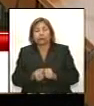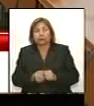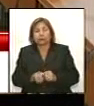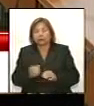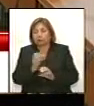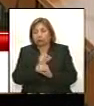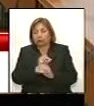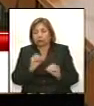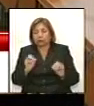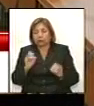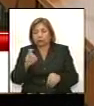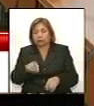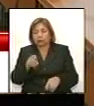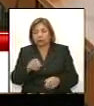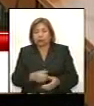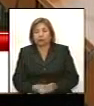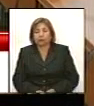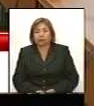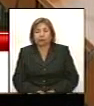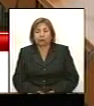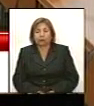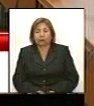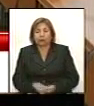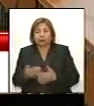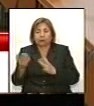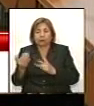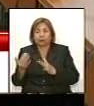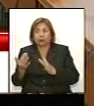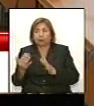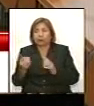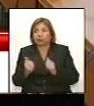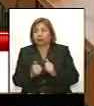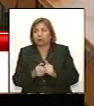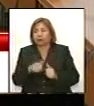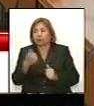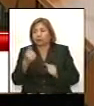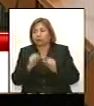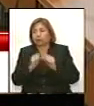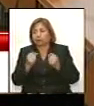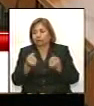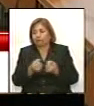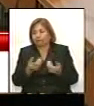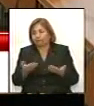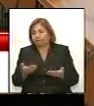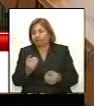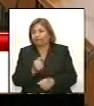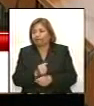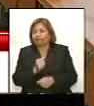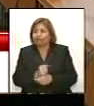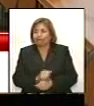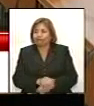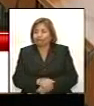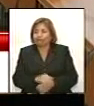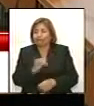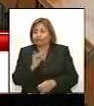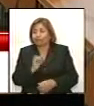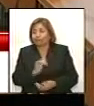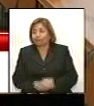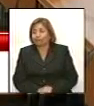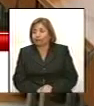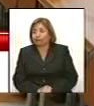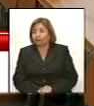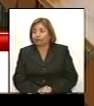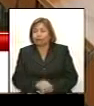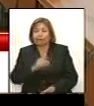sin necesidad de esperar a la siguiente sesión de esta mesa de trabajo. Y